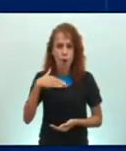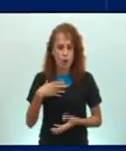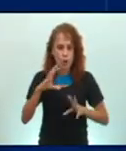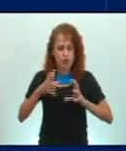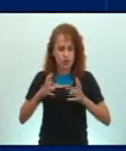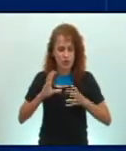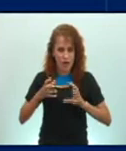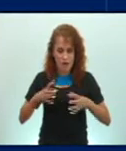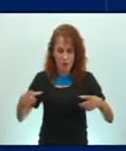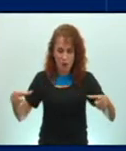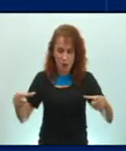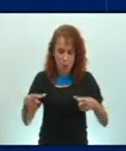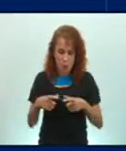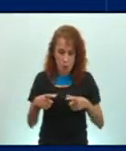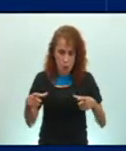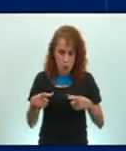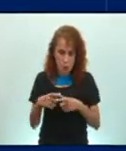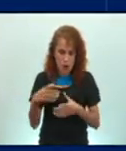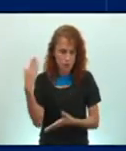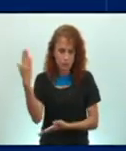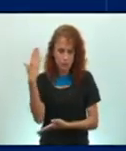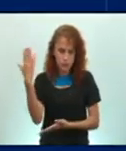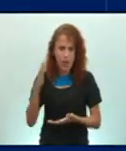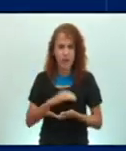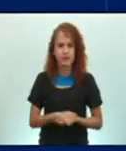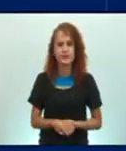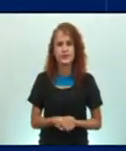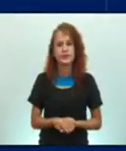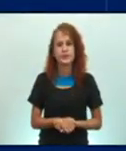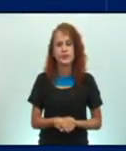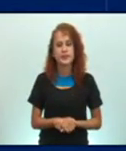¿Cómo se forma un área de bajas presiones?